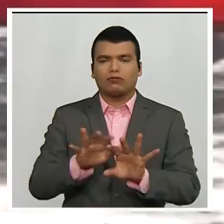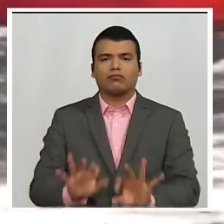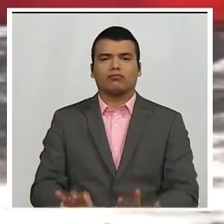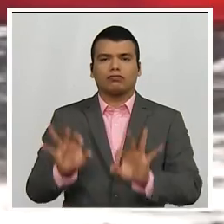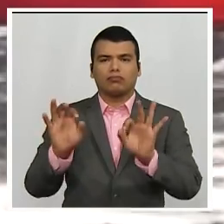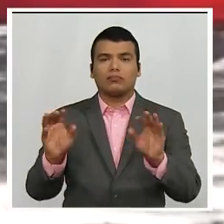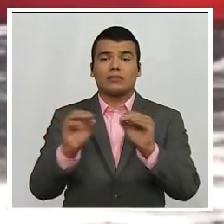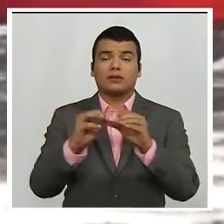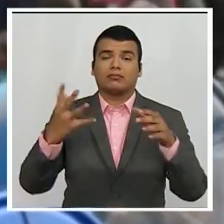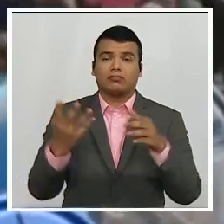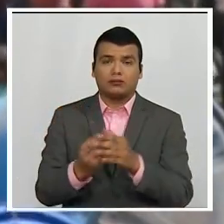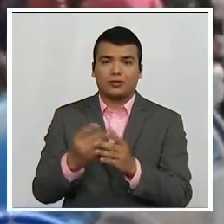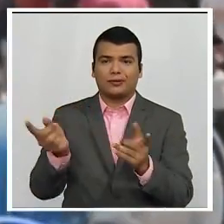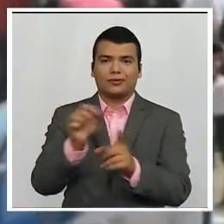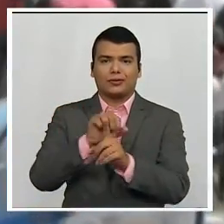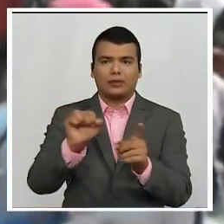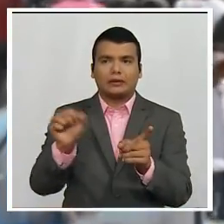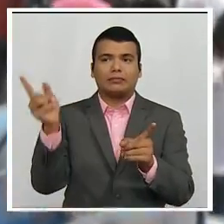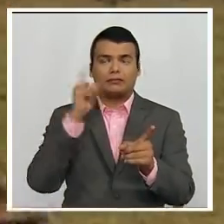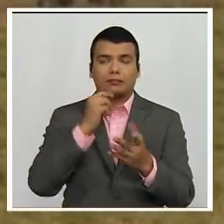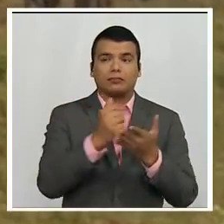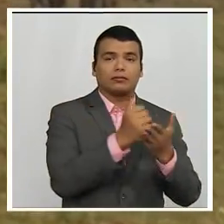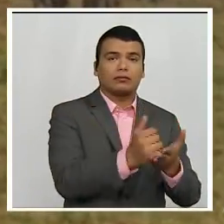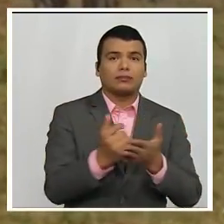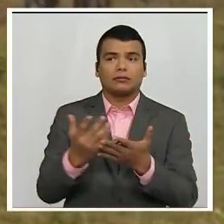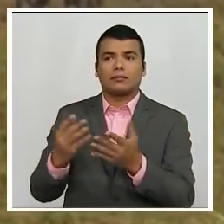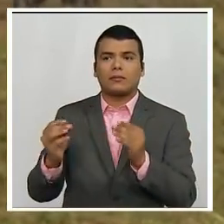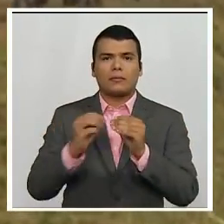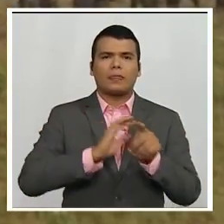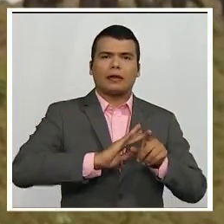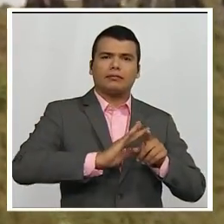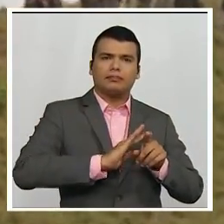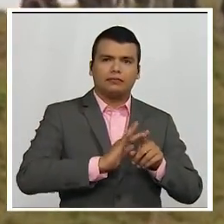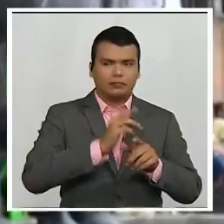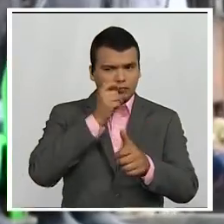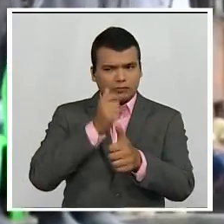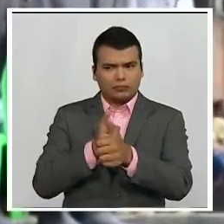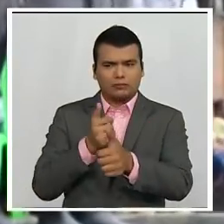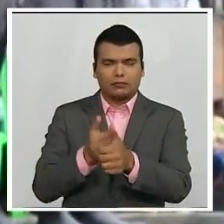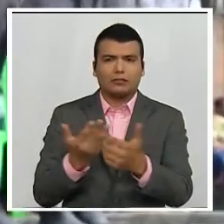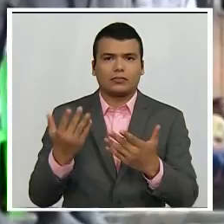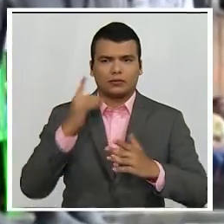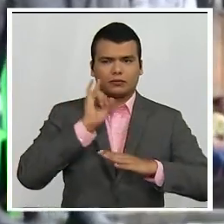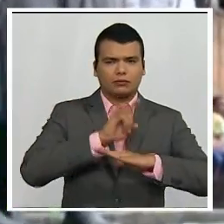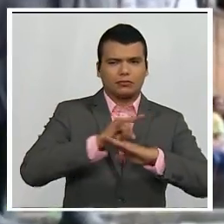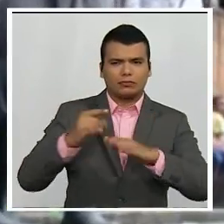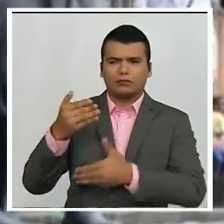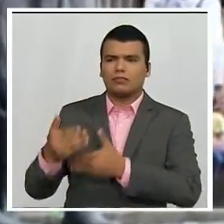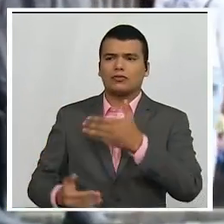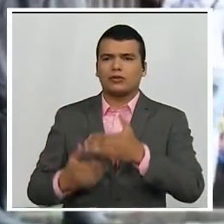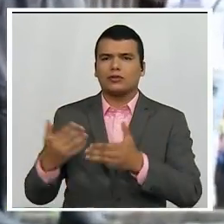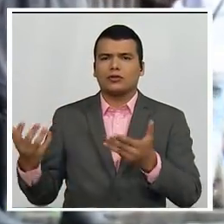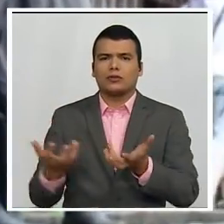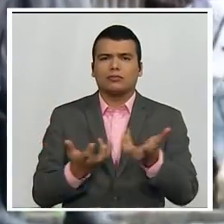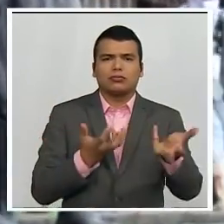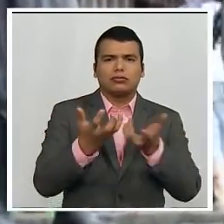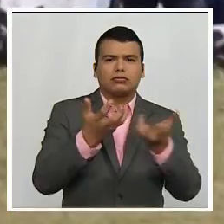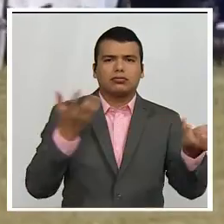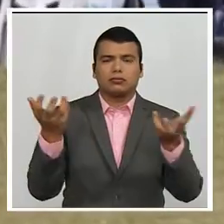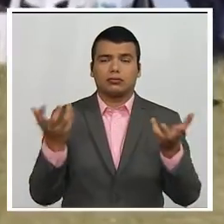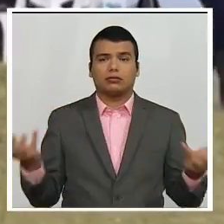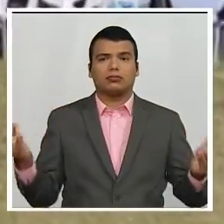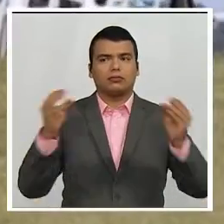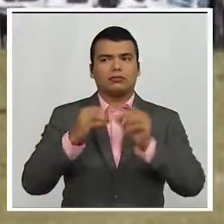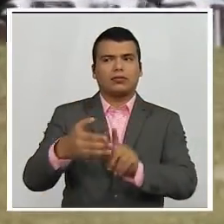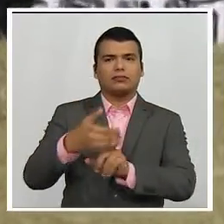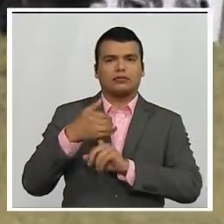inclusión social cabe aclarar que la comisión de implementación y seguimiento acordado en el mes vigilará todo el proceso de traslado y plan transitorio de acogida